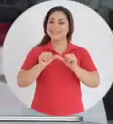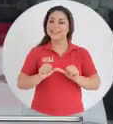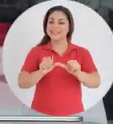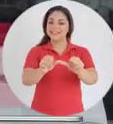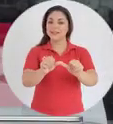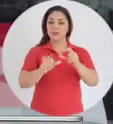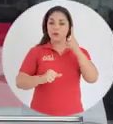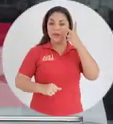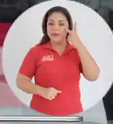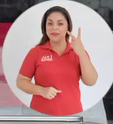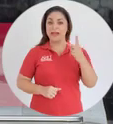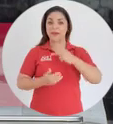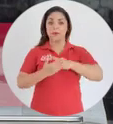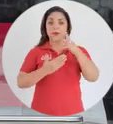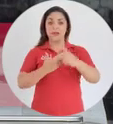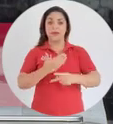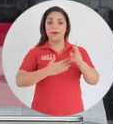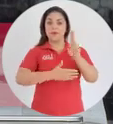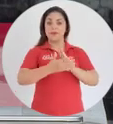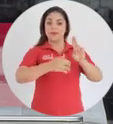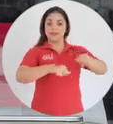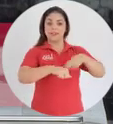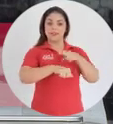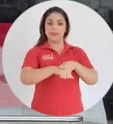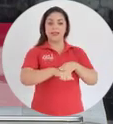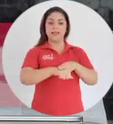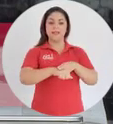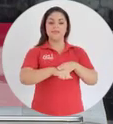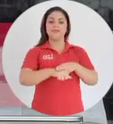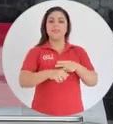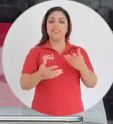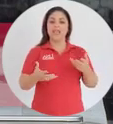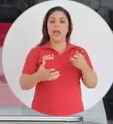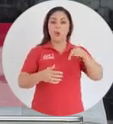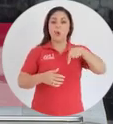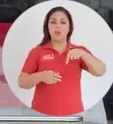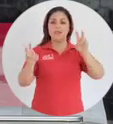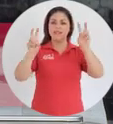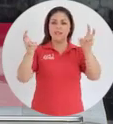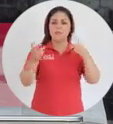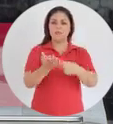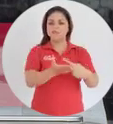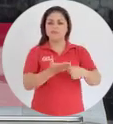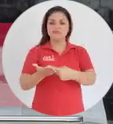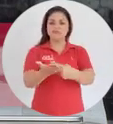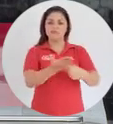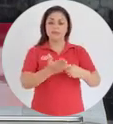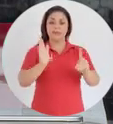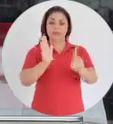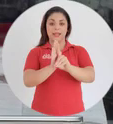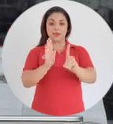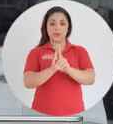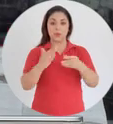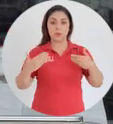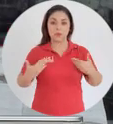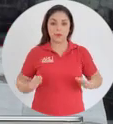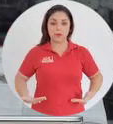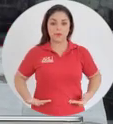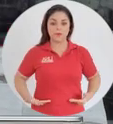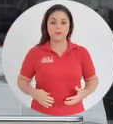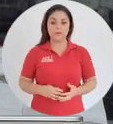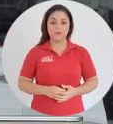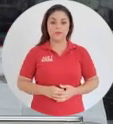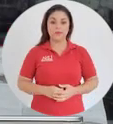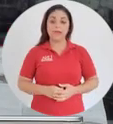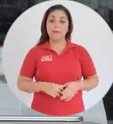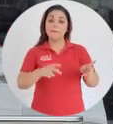Continúa usted con una mirada del programa de la Universidad Nacional, hoy con el tema de los derechos humanos en Centroamérica. Dentro de las